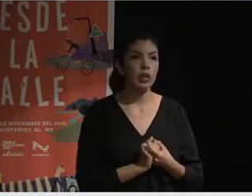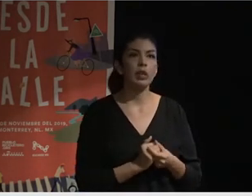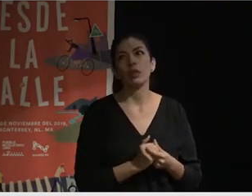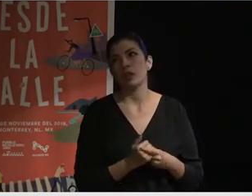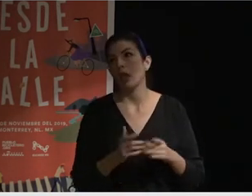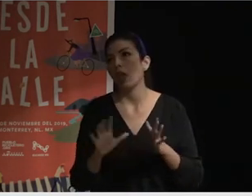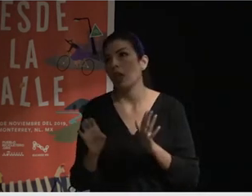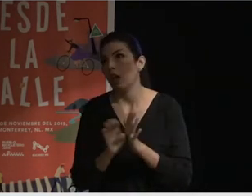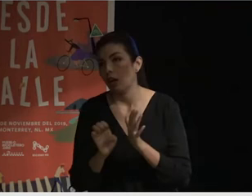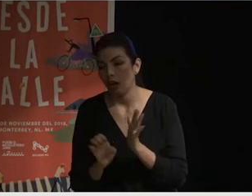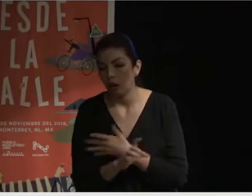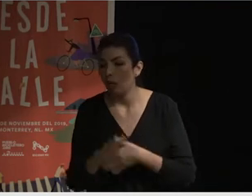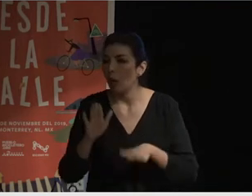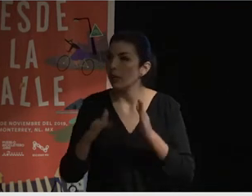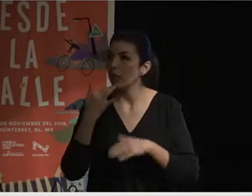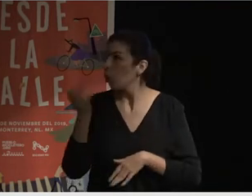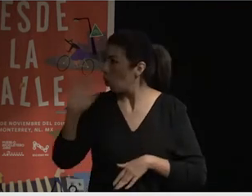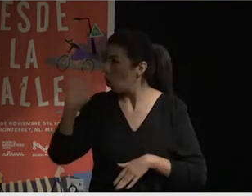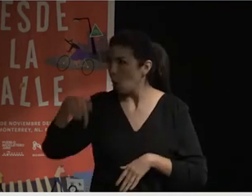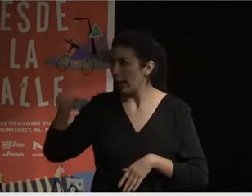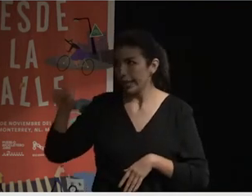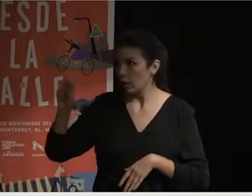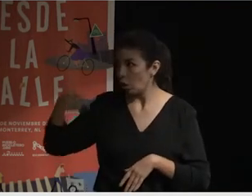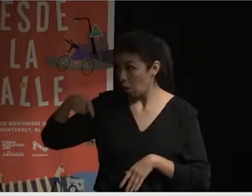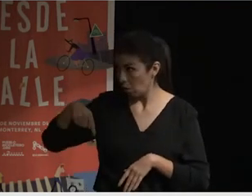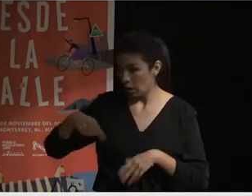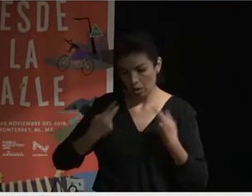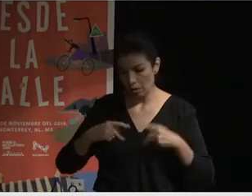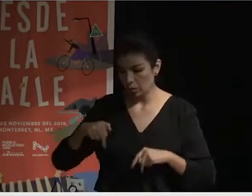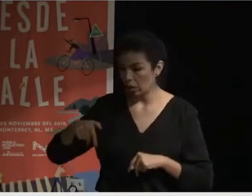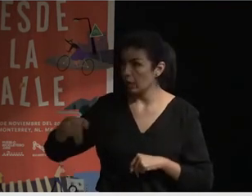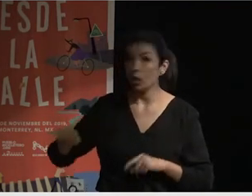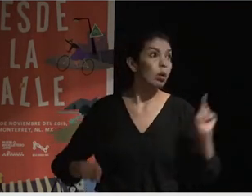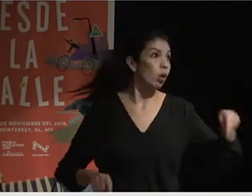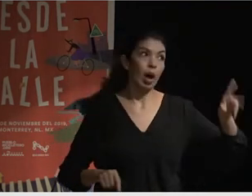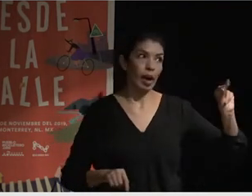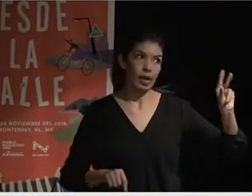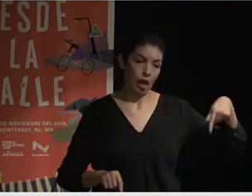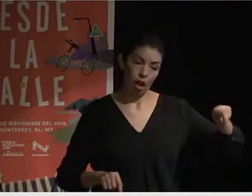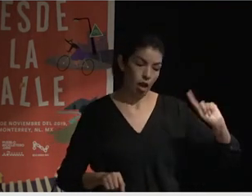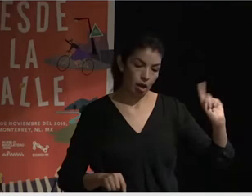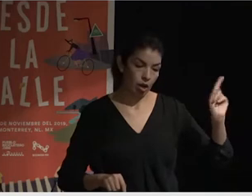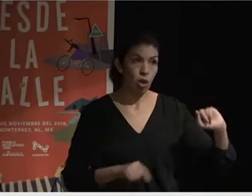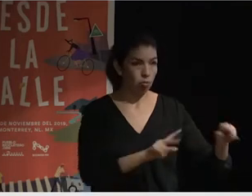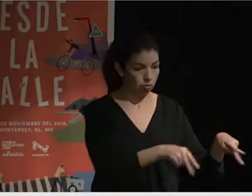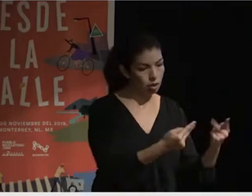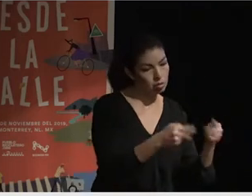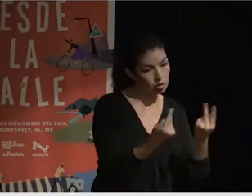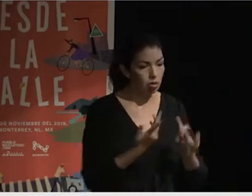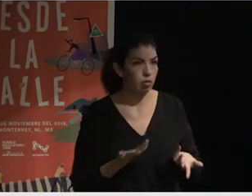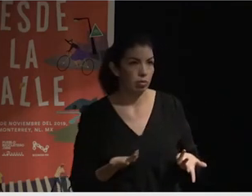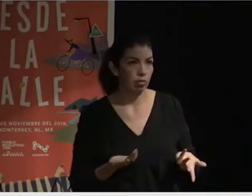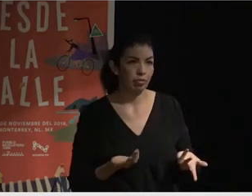porque hay gente caminando aquí, o los vendedores ambulantes y no sé qué, ¿no? Entonces, en primera, no nos volvamos a ser agente activo de la represión,